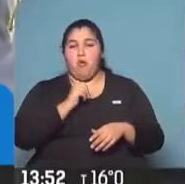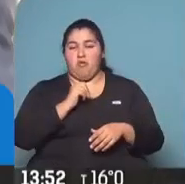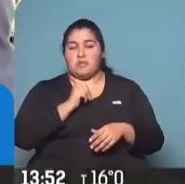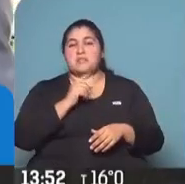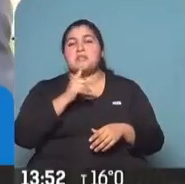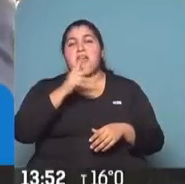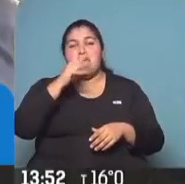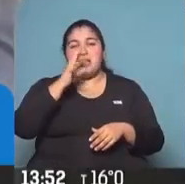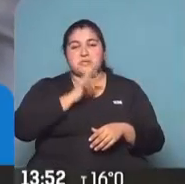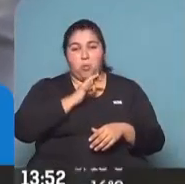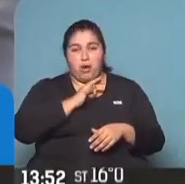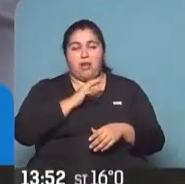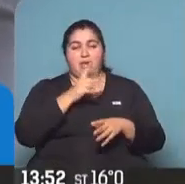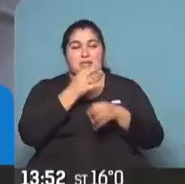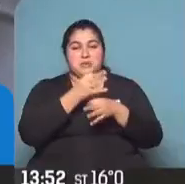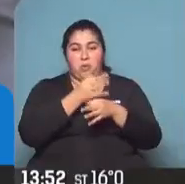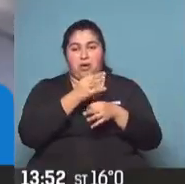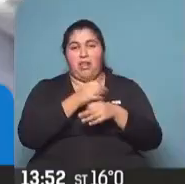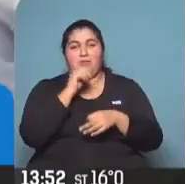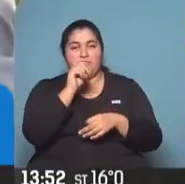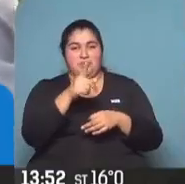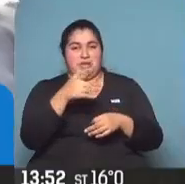de seguridad aeroportuaria